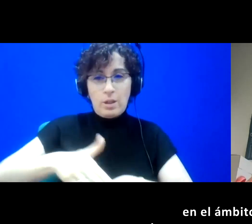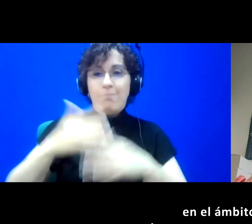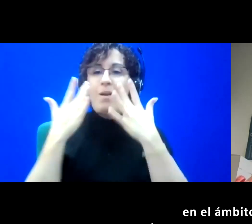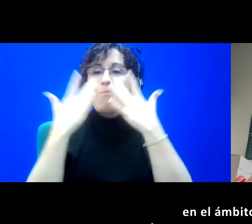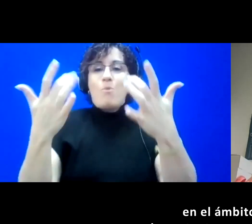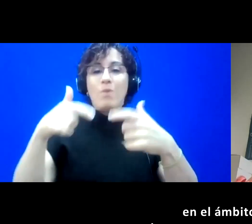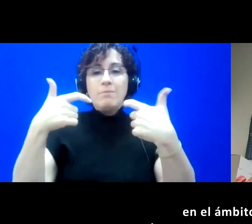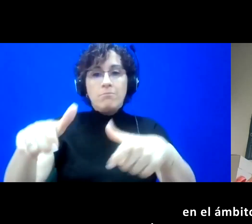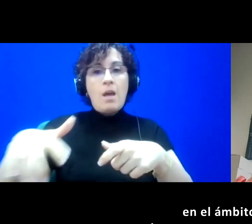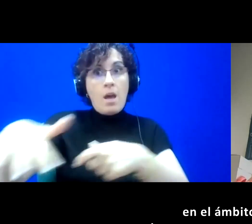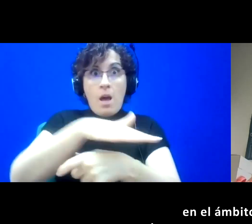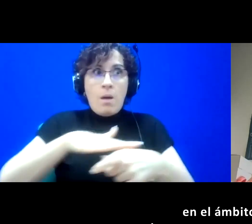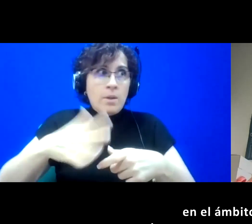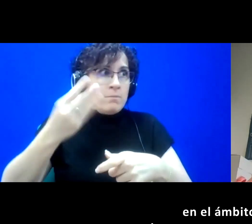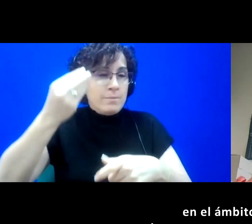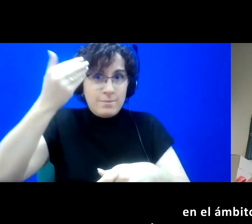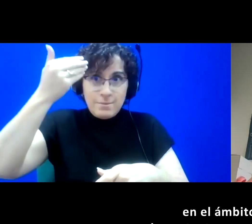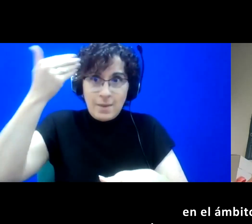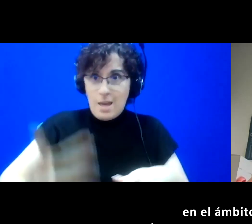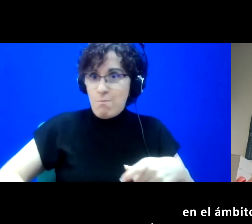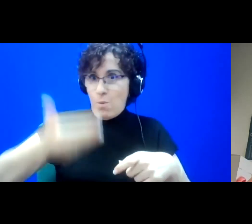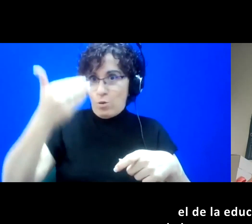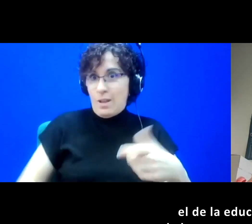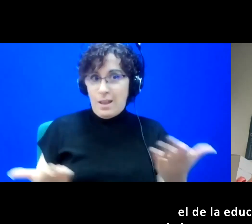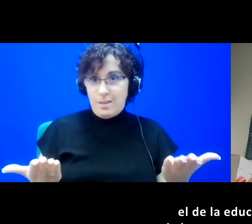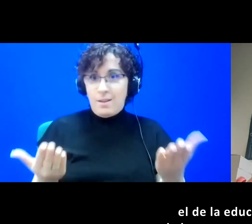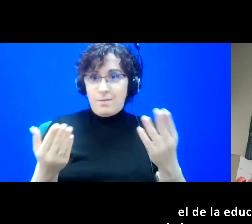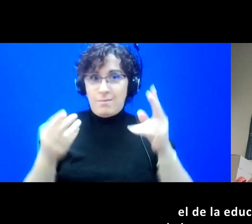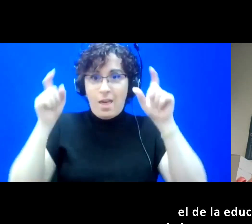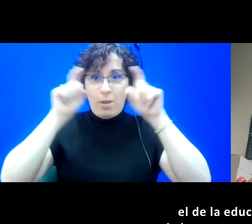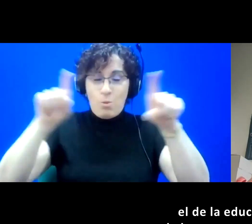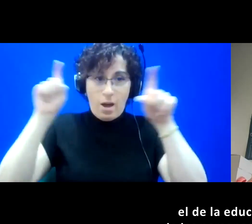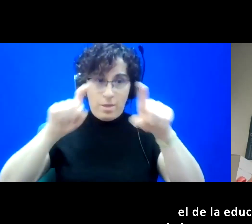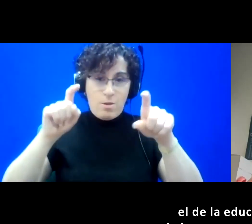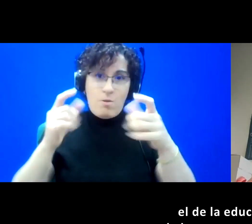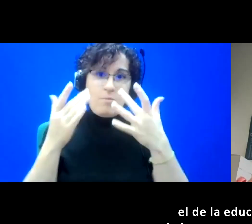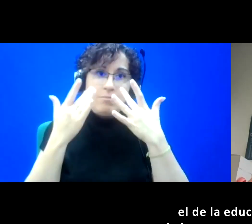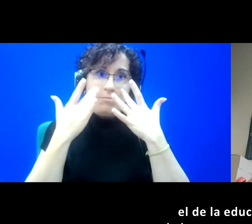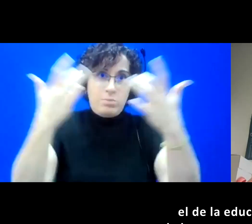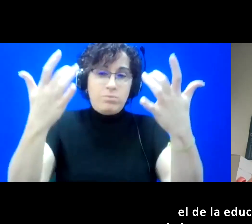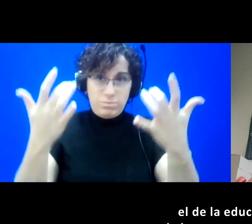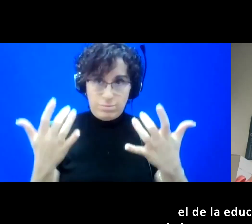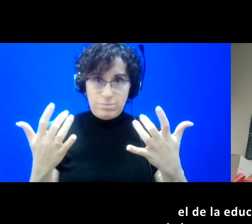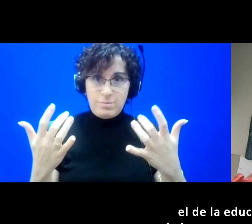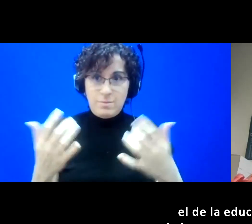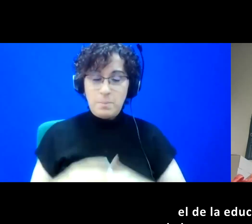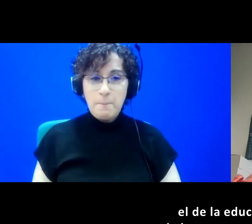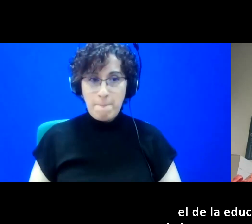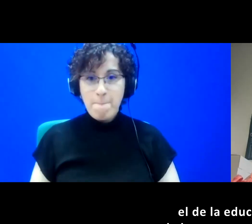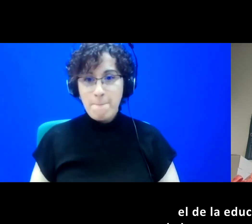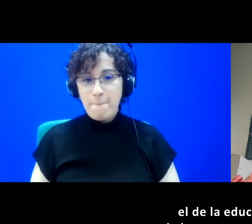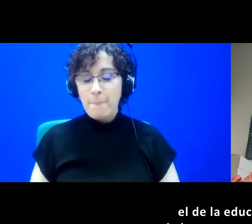ámbito tan importante, tan crucial, que es el de la educación de las personas